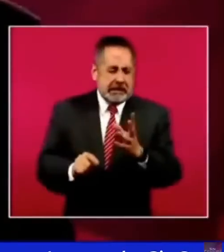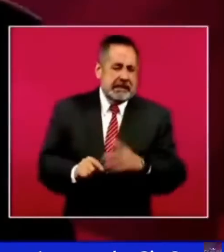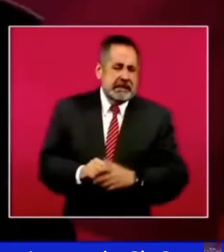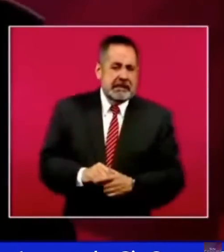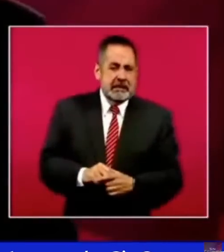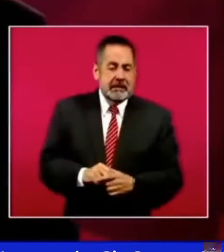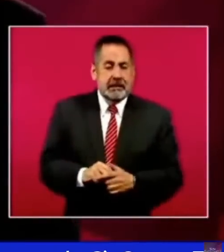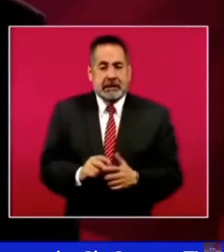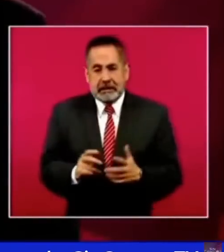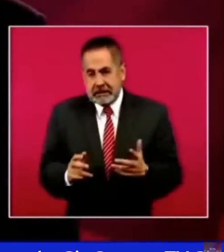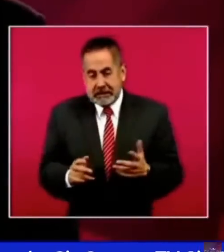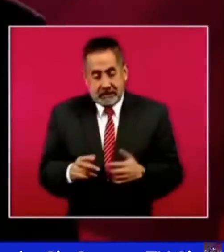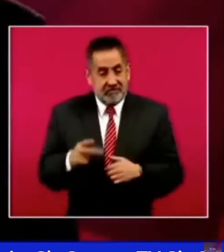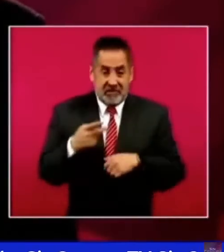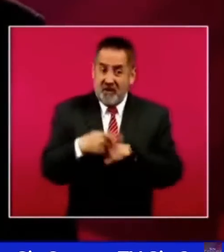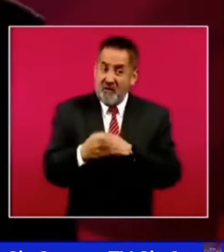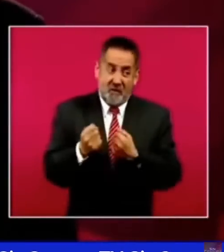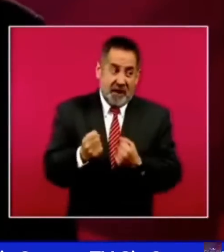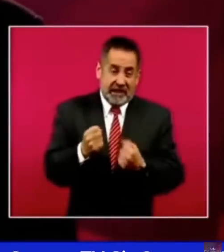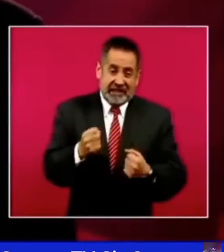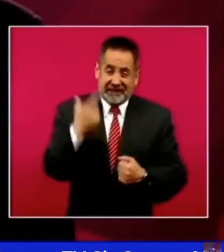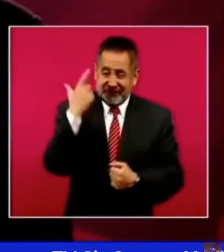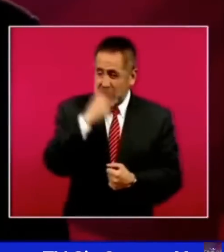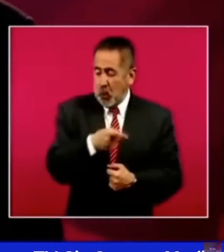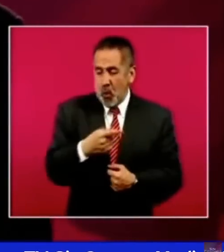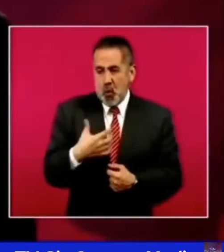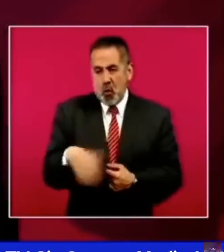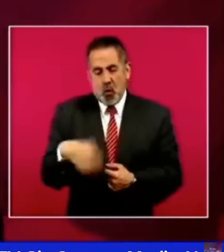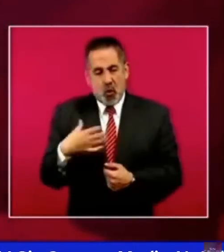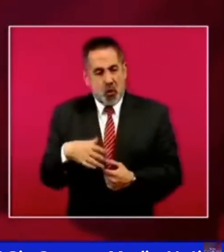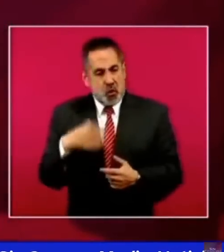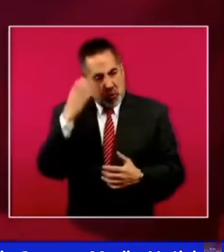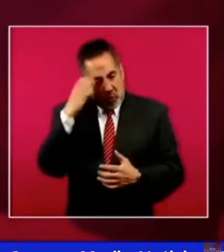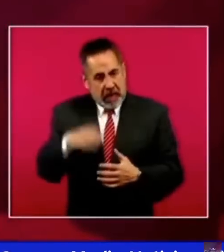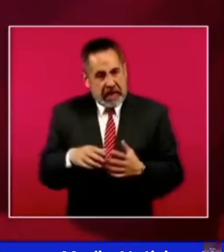Entonces, pues fue también muy fuerte